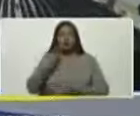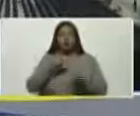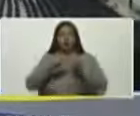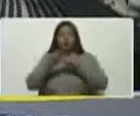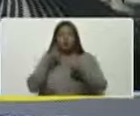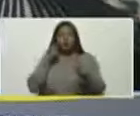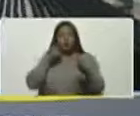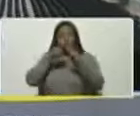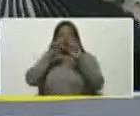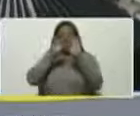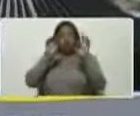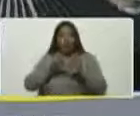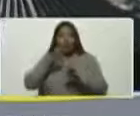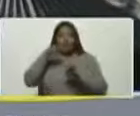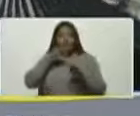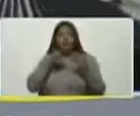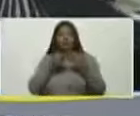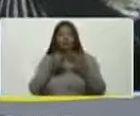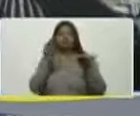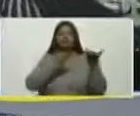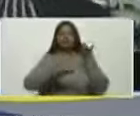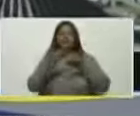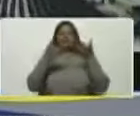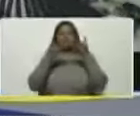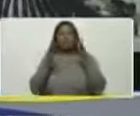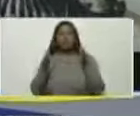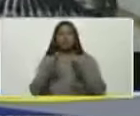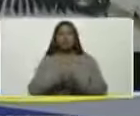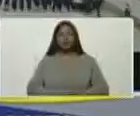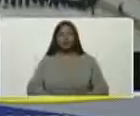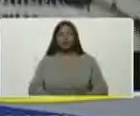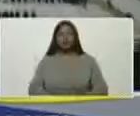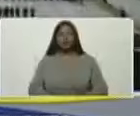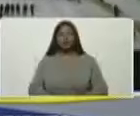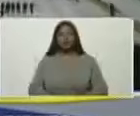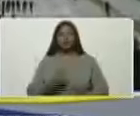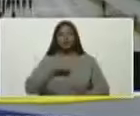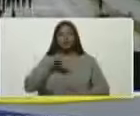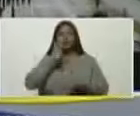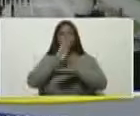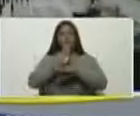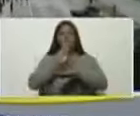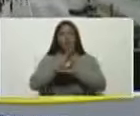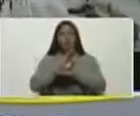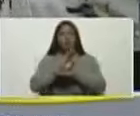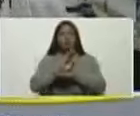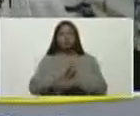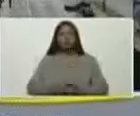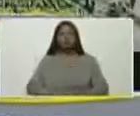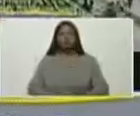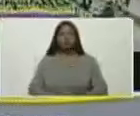eje de un servicio público para la protección,